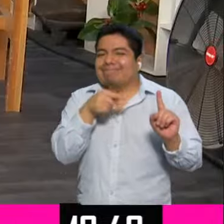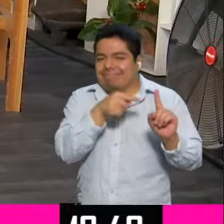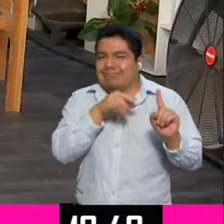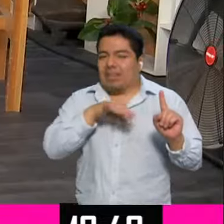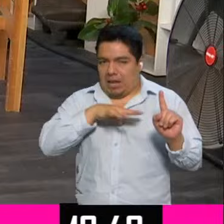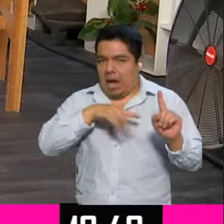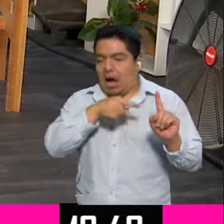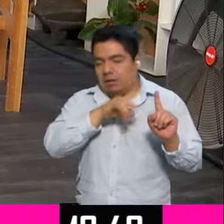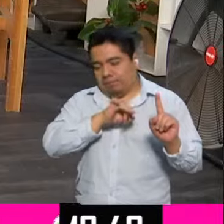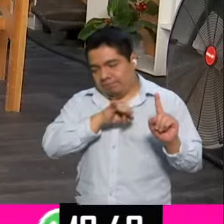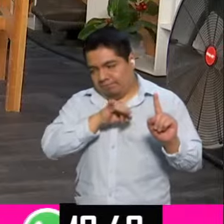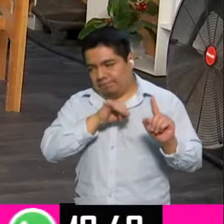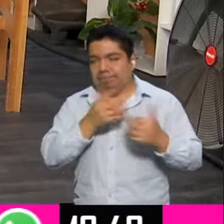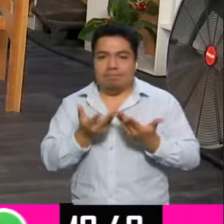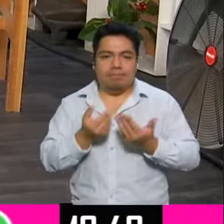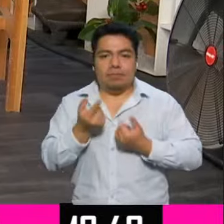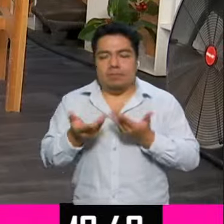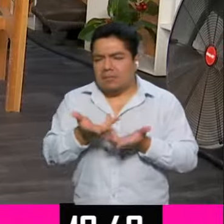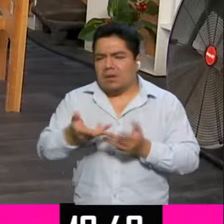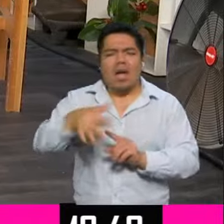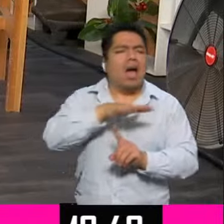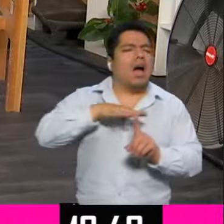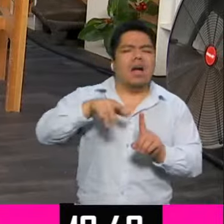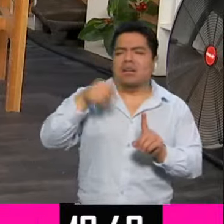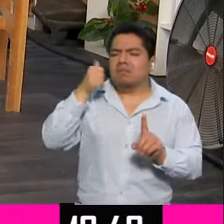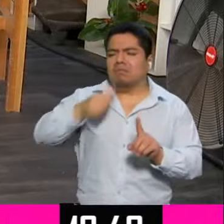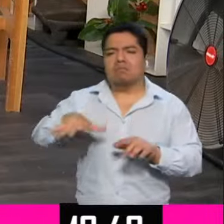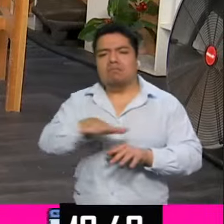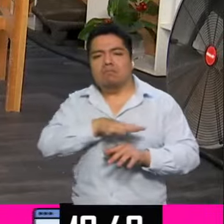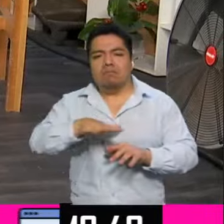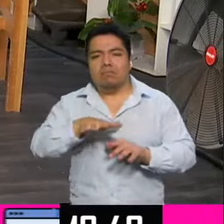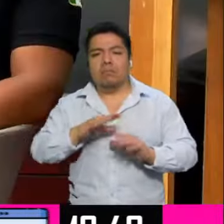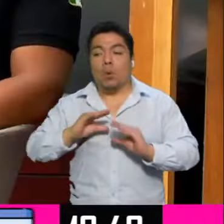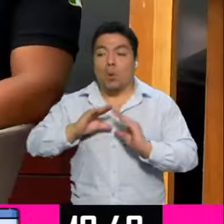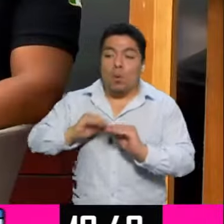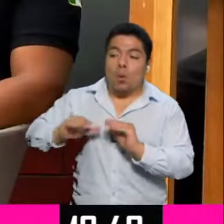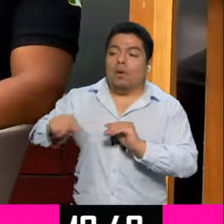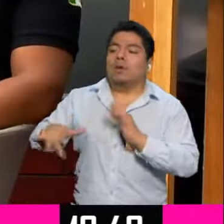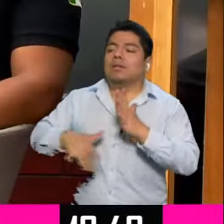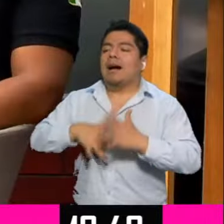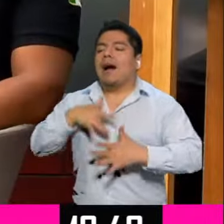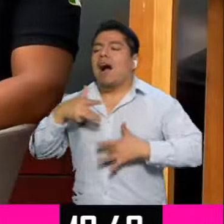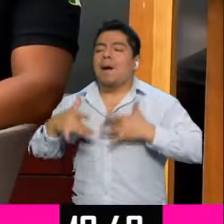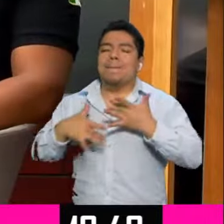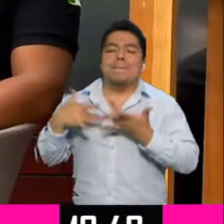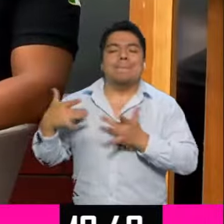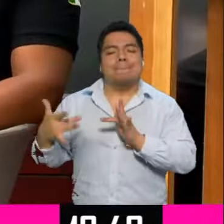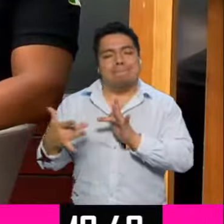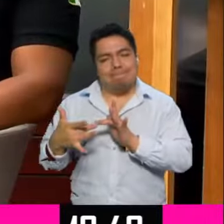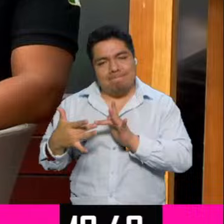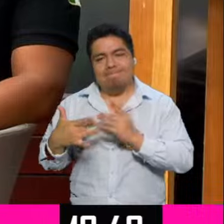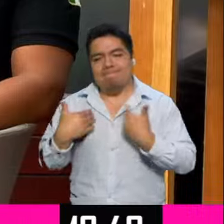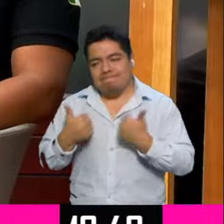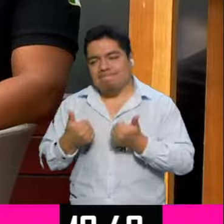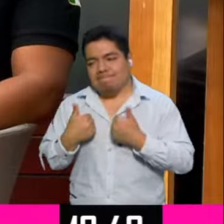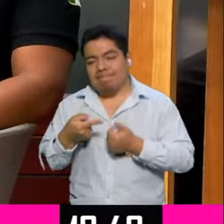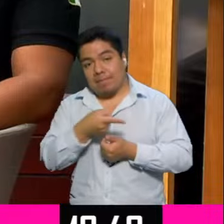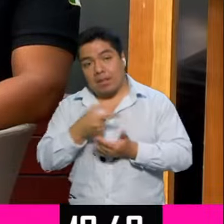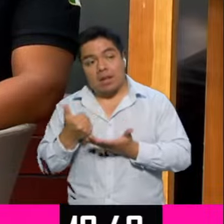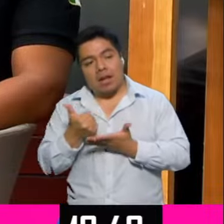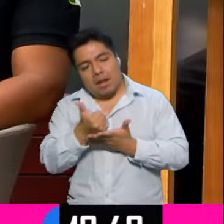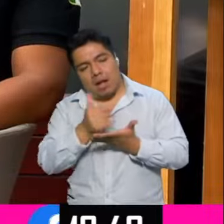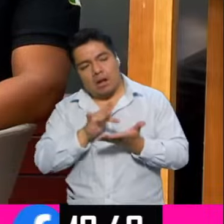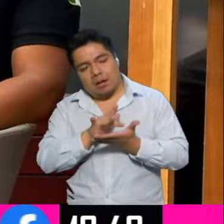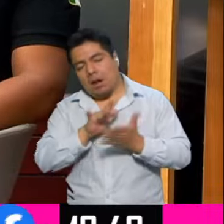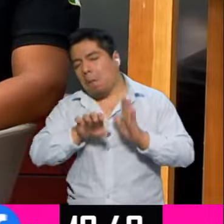empezar, existen. Sí. Y que están a nuestro alrededor y con nosotros. Y así les hacemos conciencia de que podemos ayudar. Que